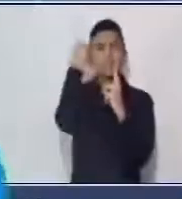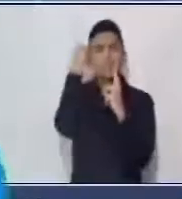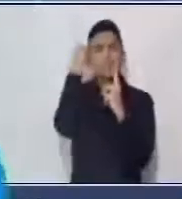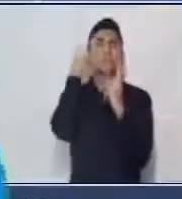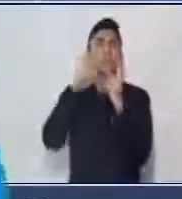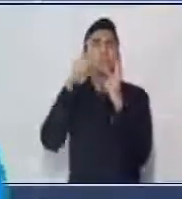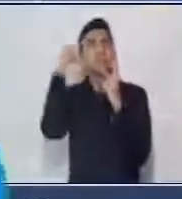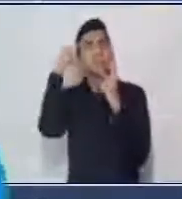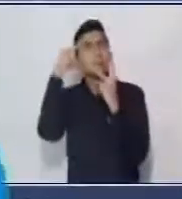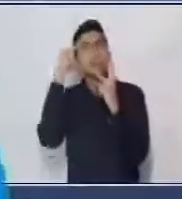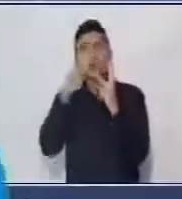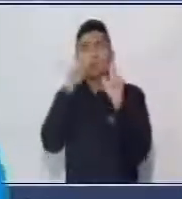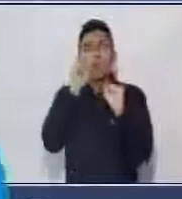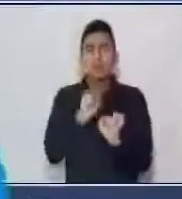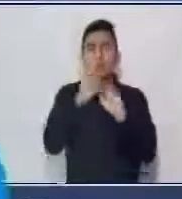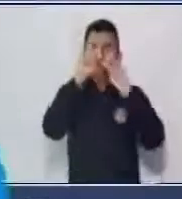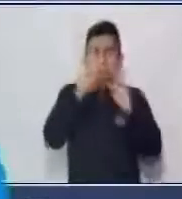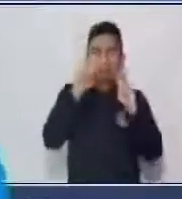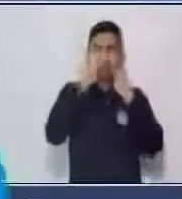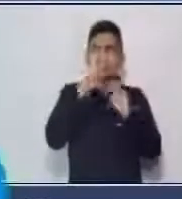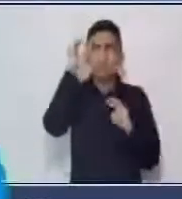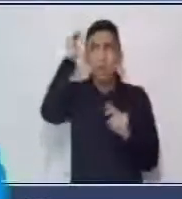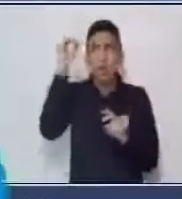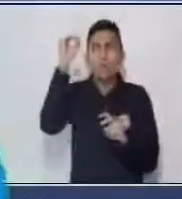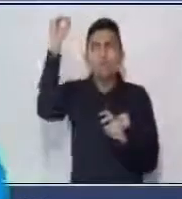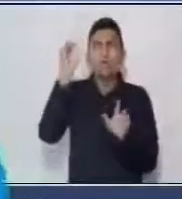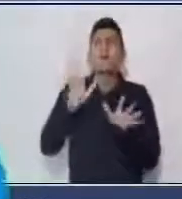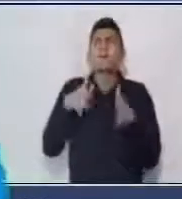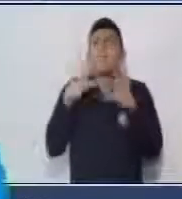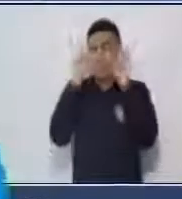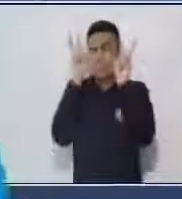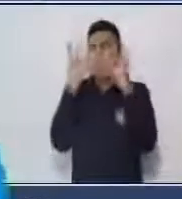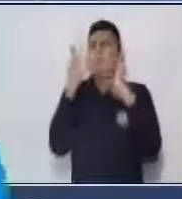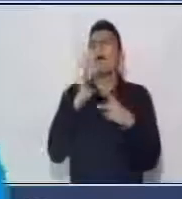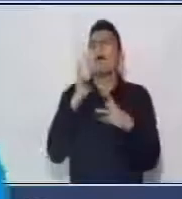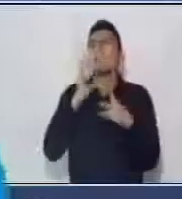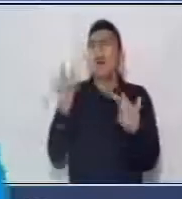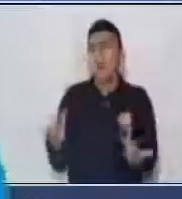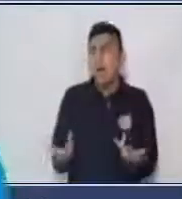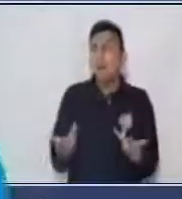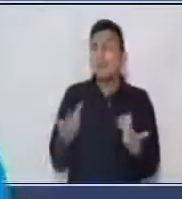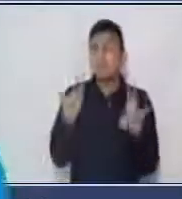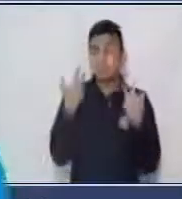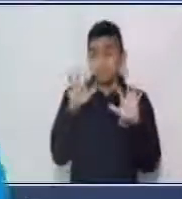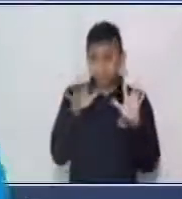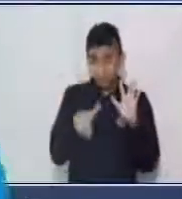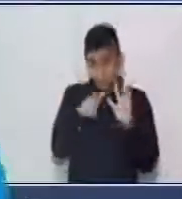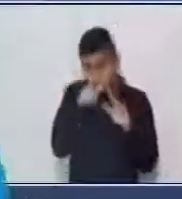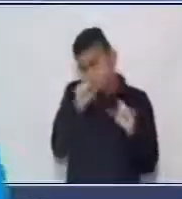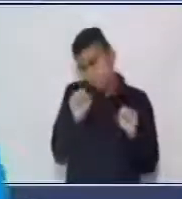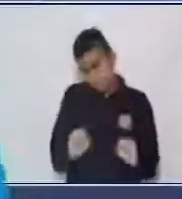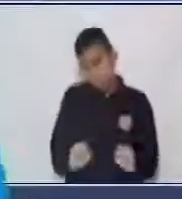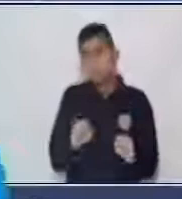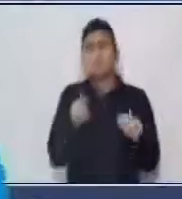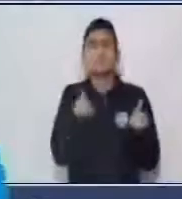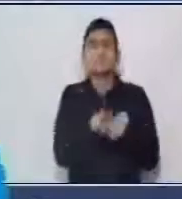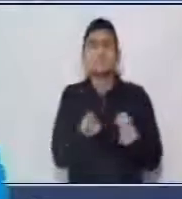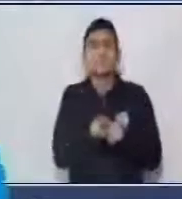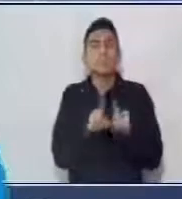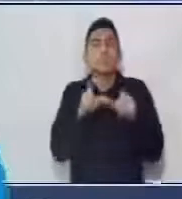que a pensar, a disuadir realmente de qué es lo que estamos hablando. Y a la larga también el